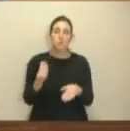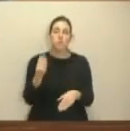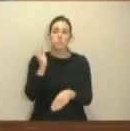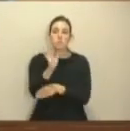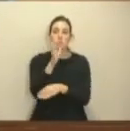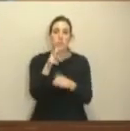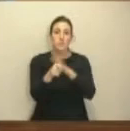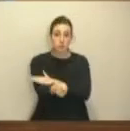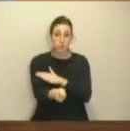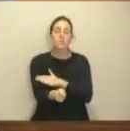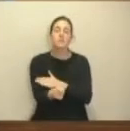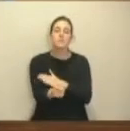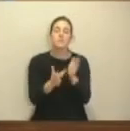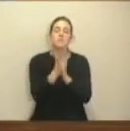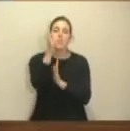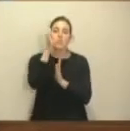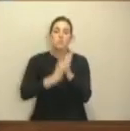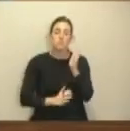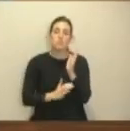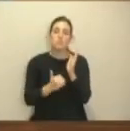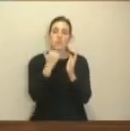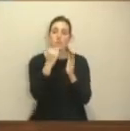inversiones se reduce a